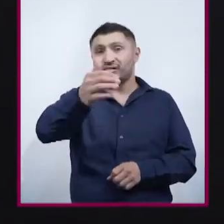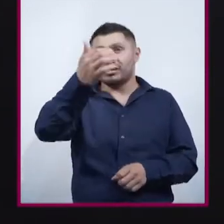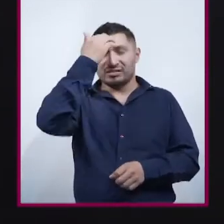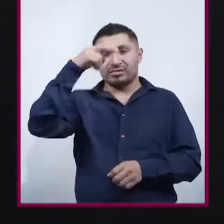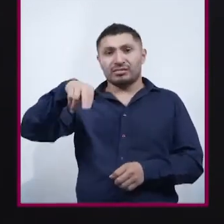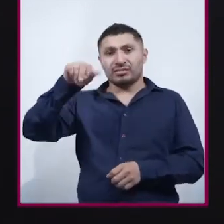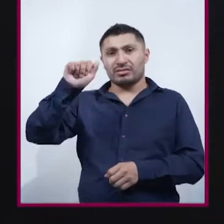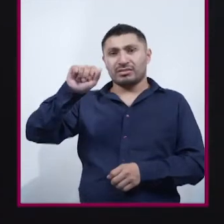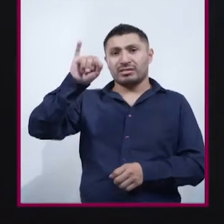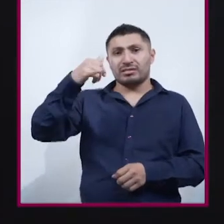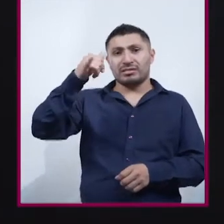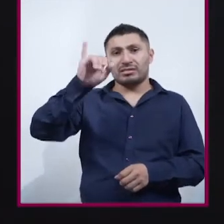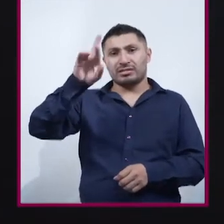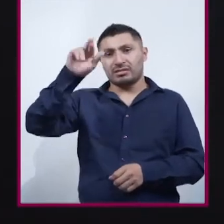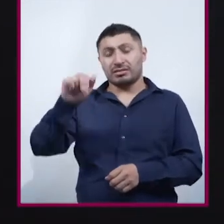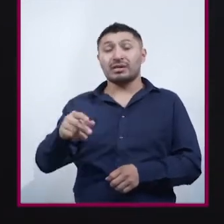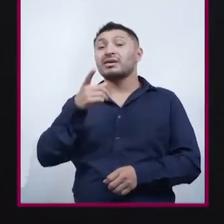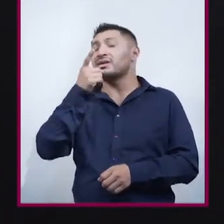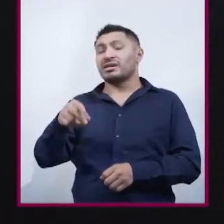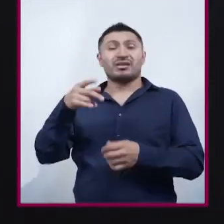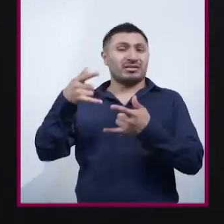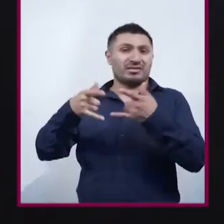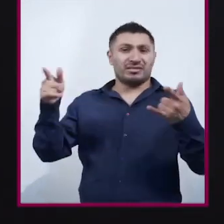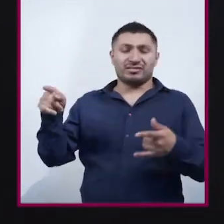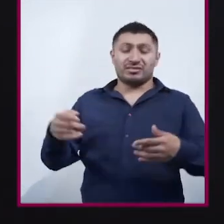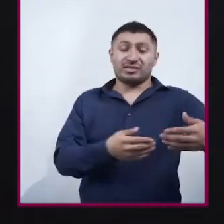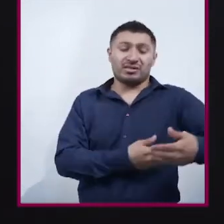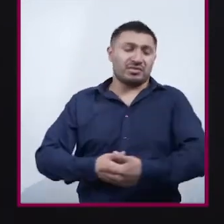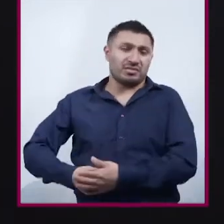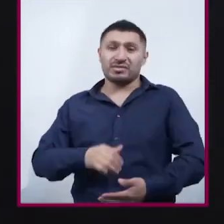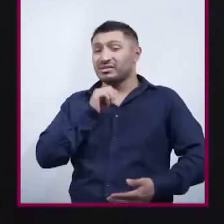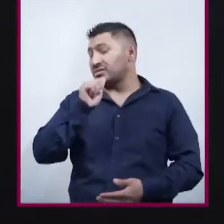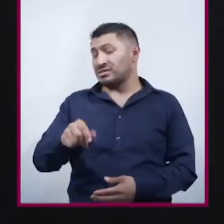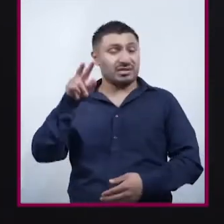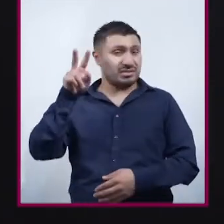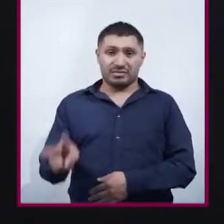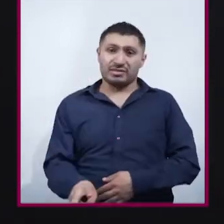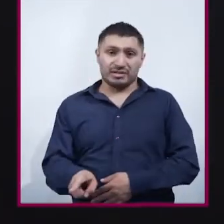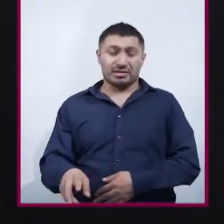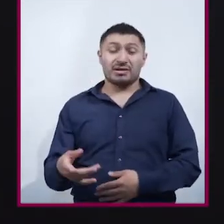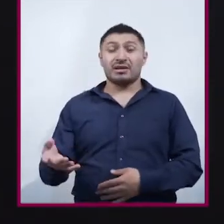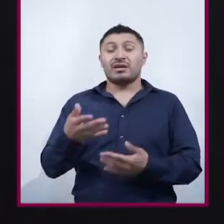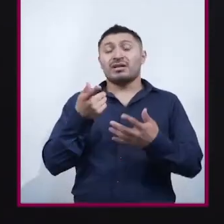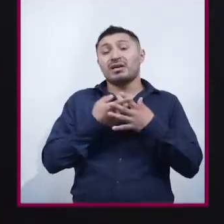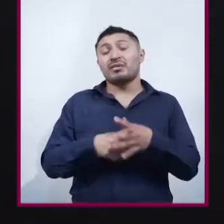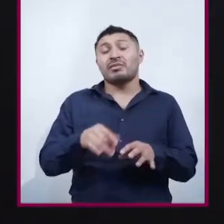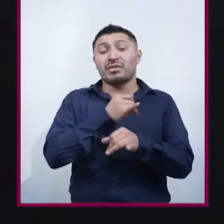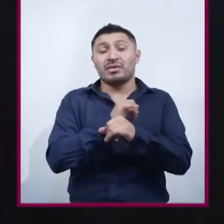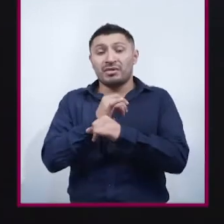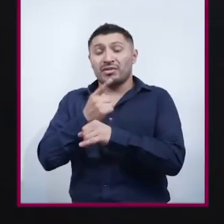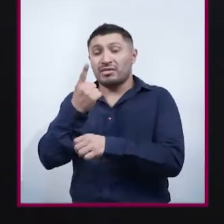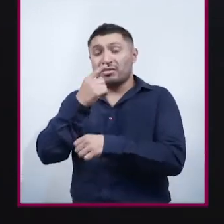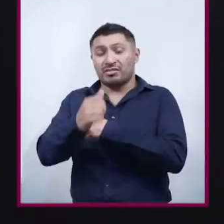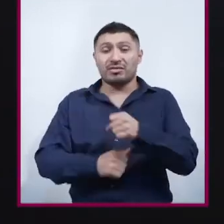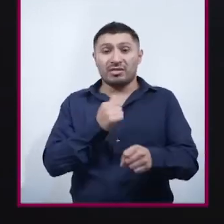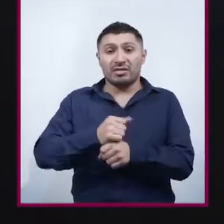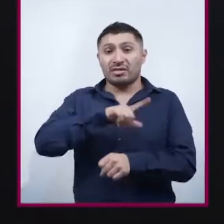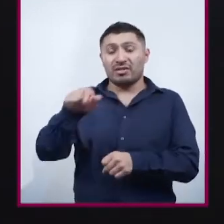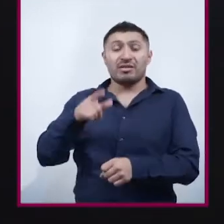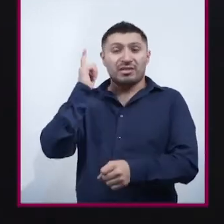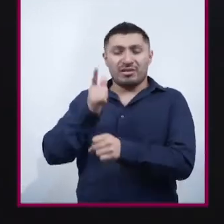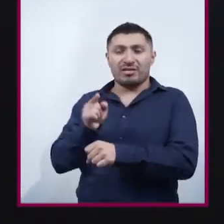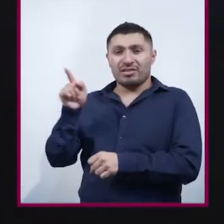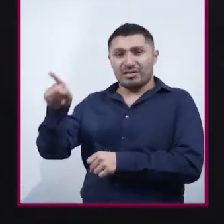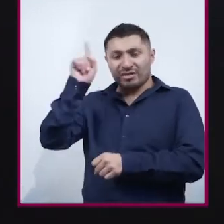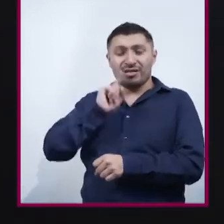Ninguno conocía a Nayira y negaron la versión de la historia de los bebés que ella había contado. Se abrió una investigación y un año después se